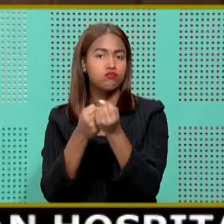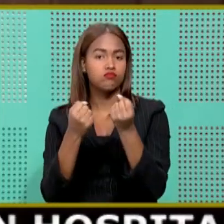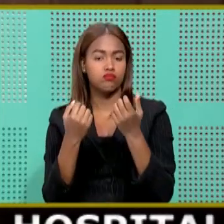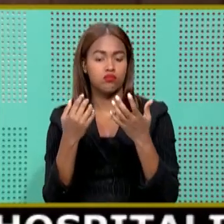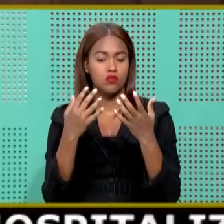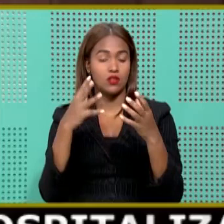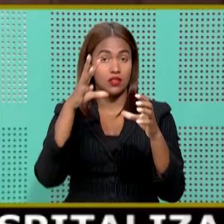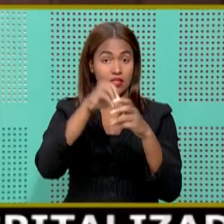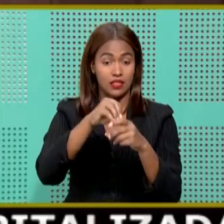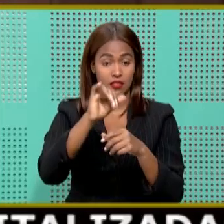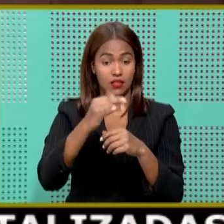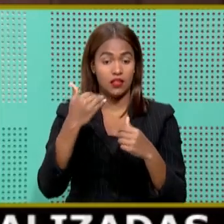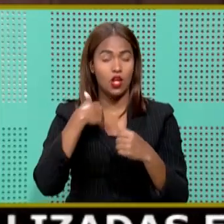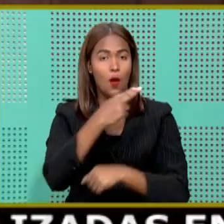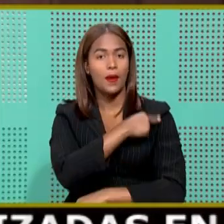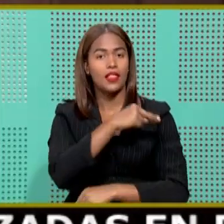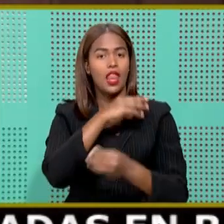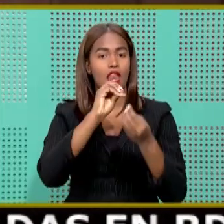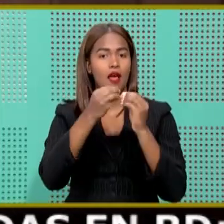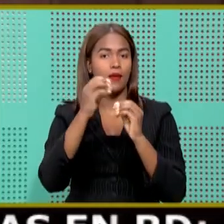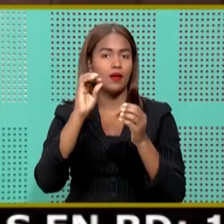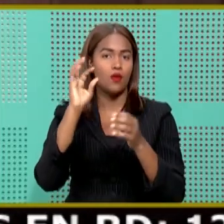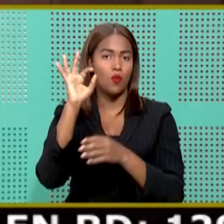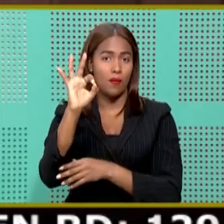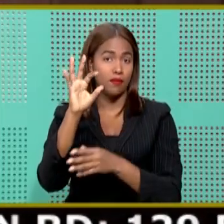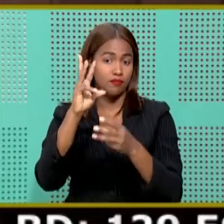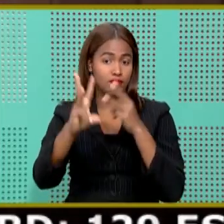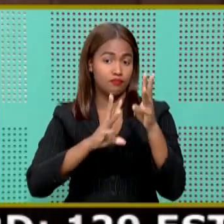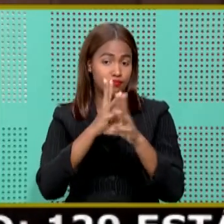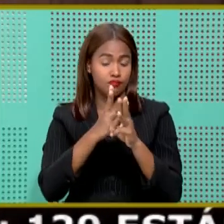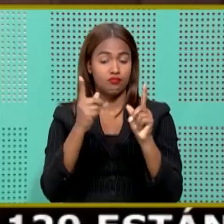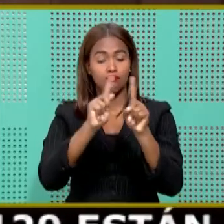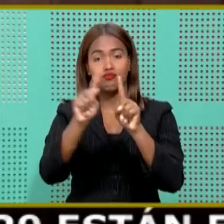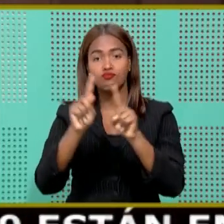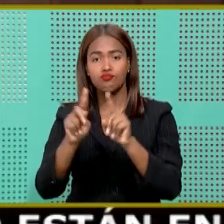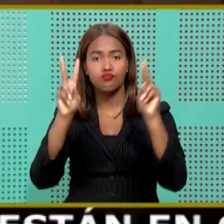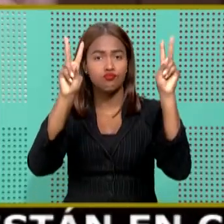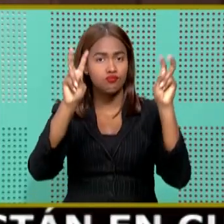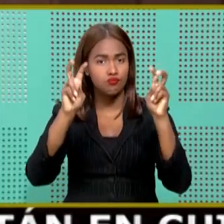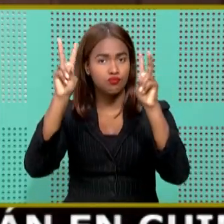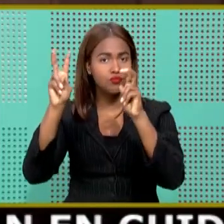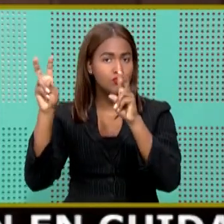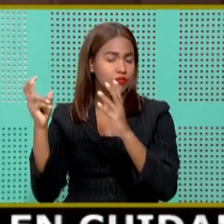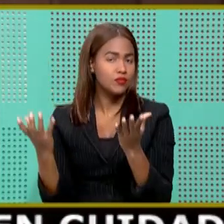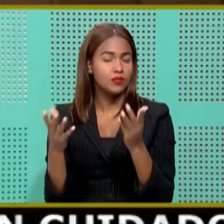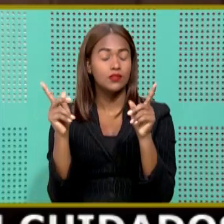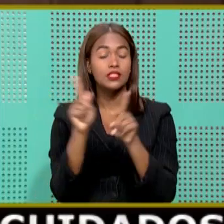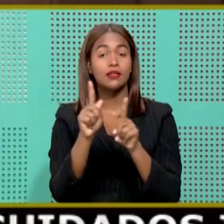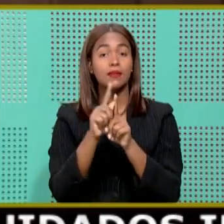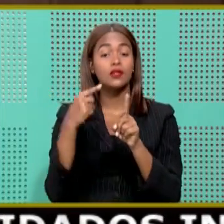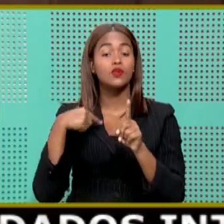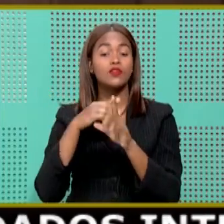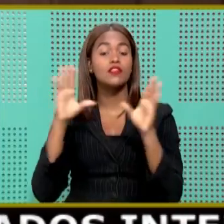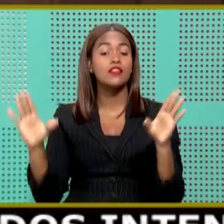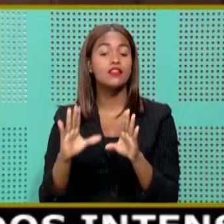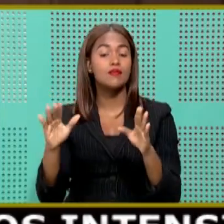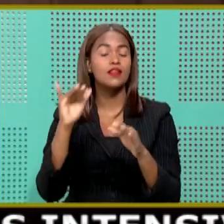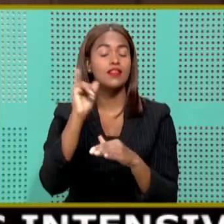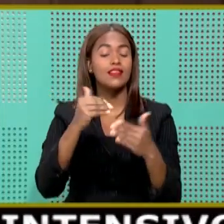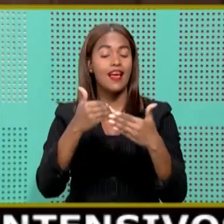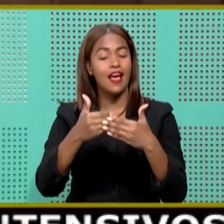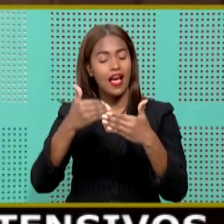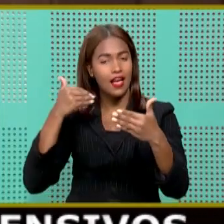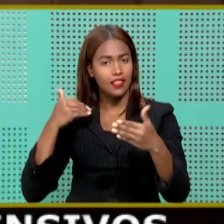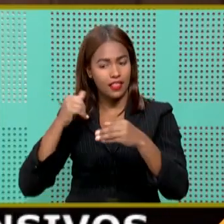Hospital, que es hospital número 9 del mundo, en diferentes temas, y también hicimos esto antes que empezó